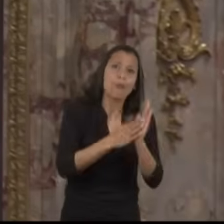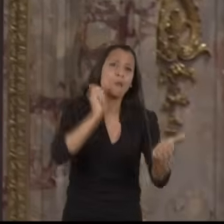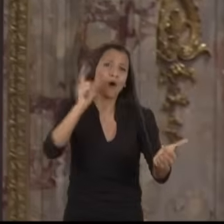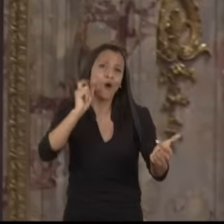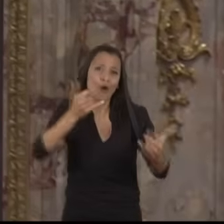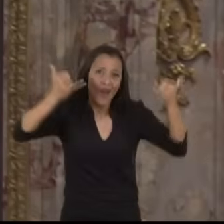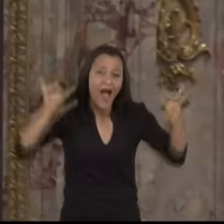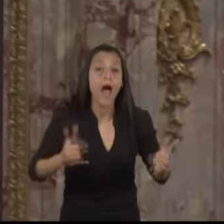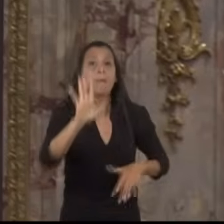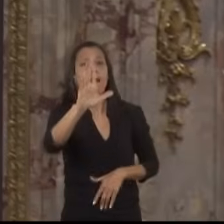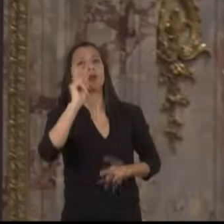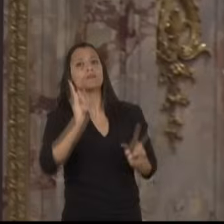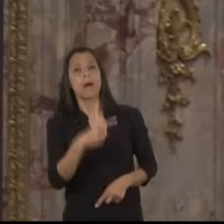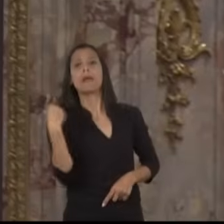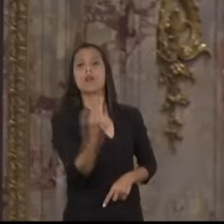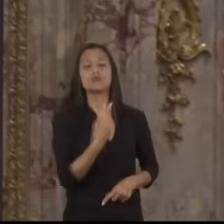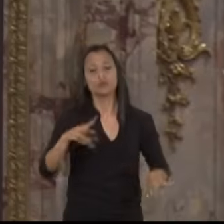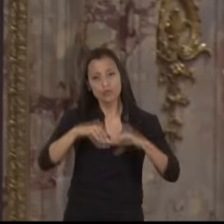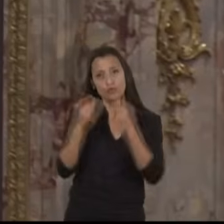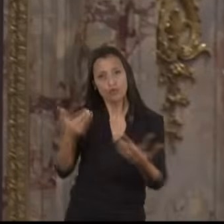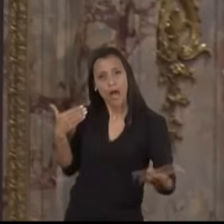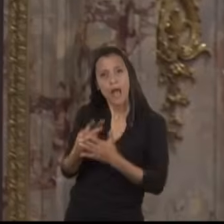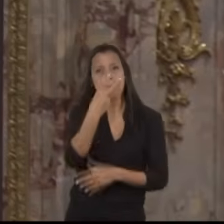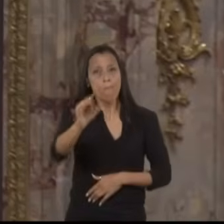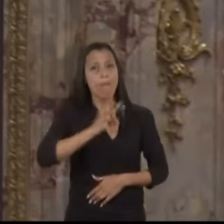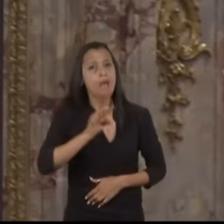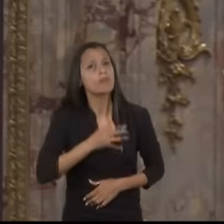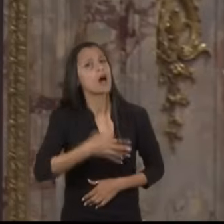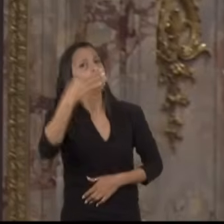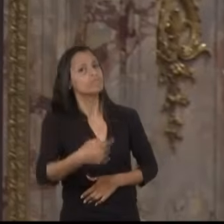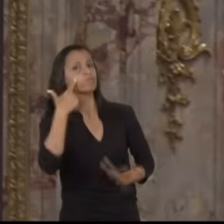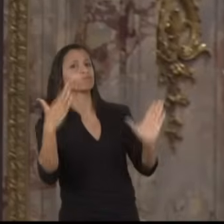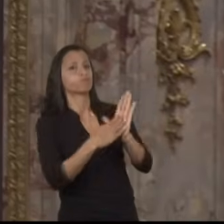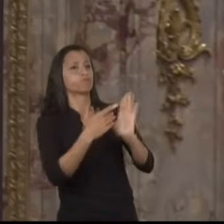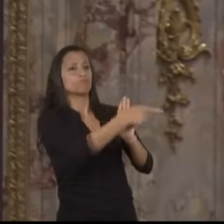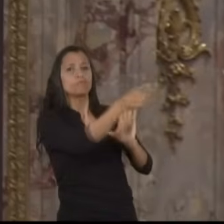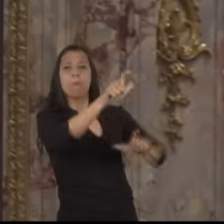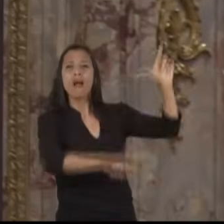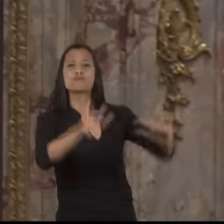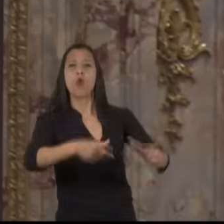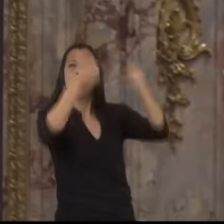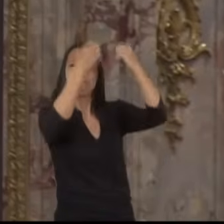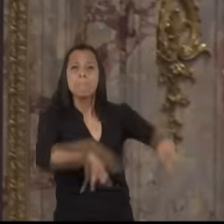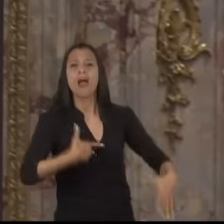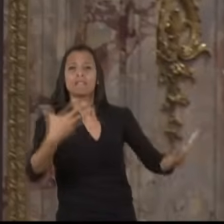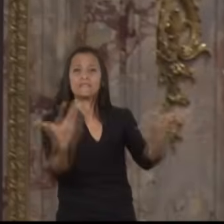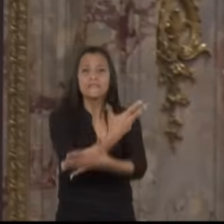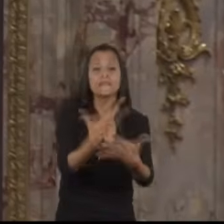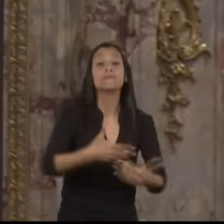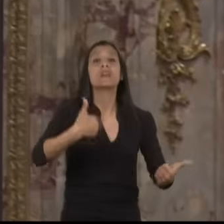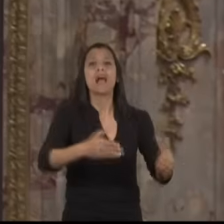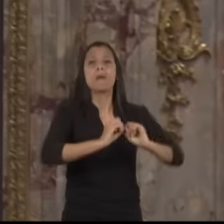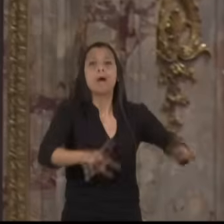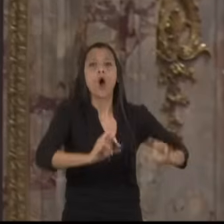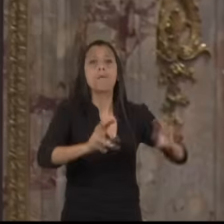Pero también es cierto que durante estos 20 largos años muchísimos argentinos lo han perdido todo y les ha ido cada vez